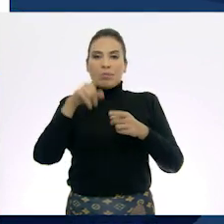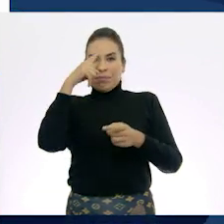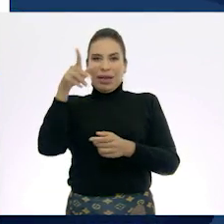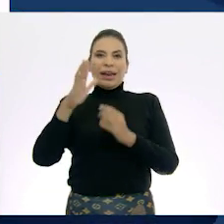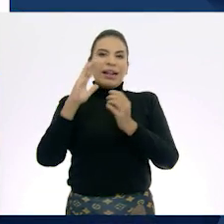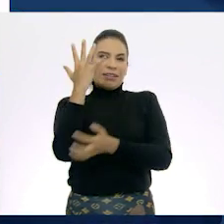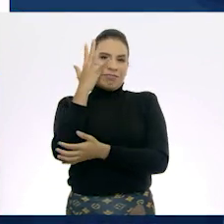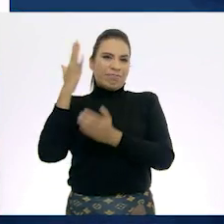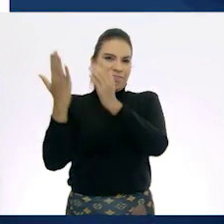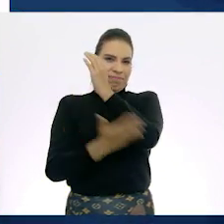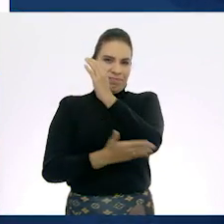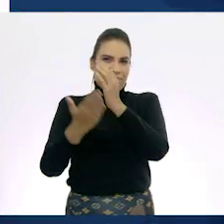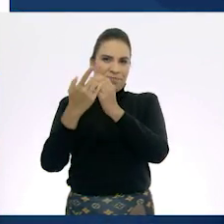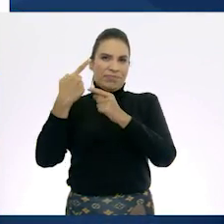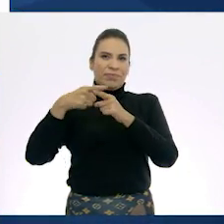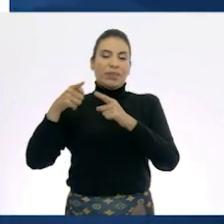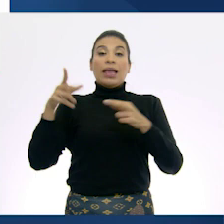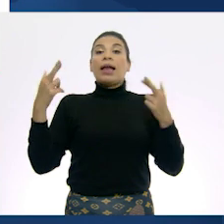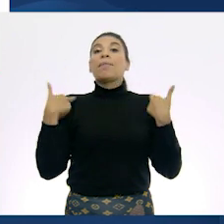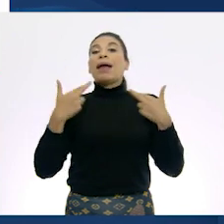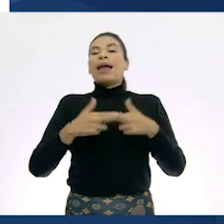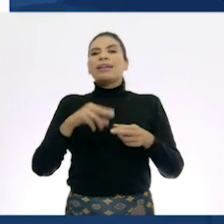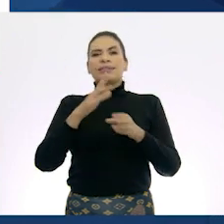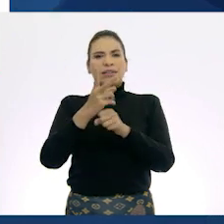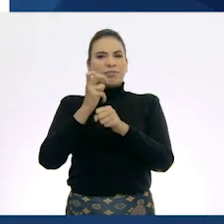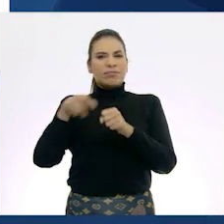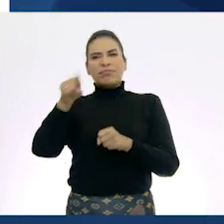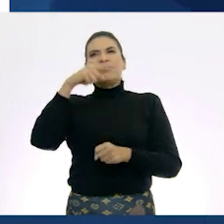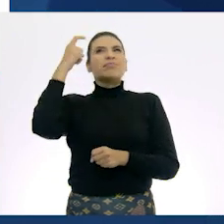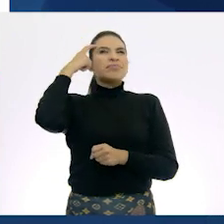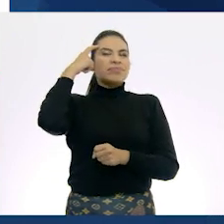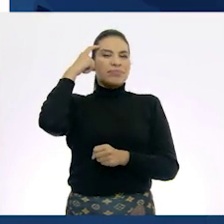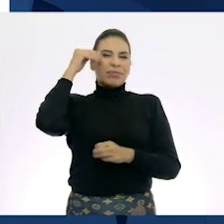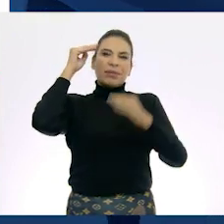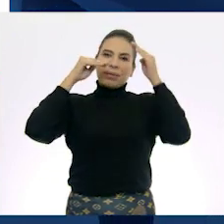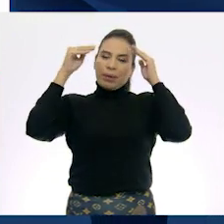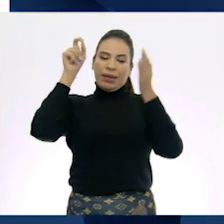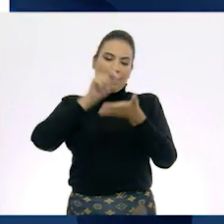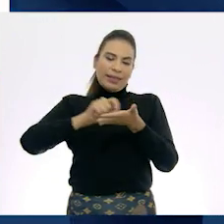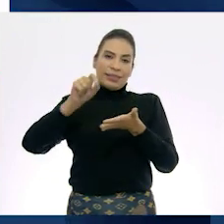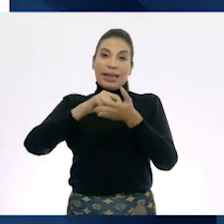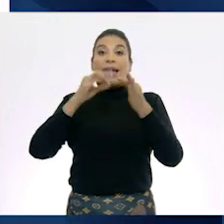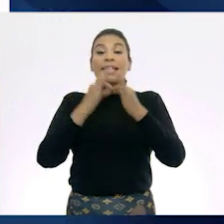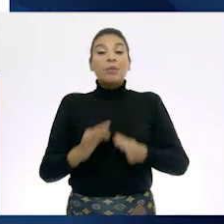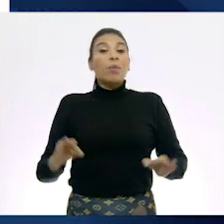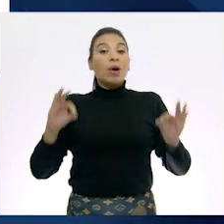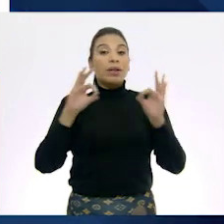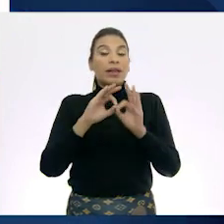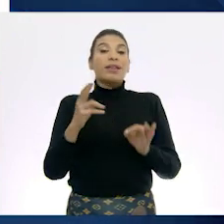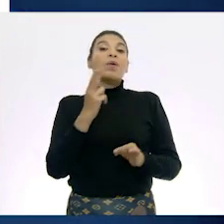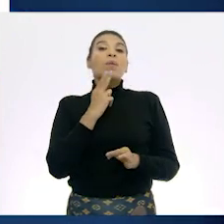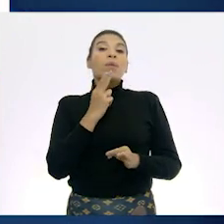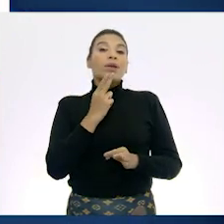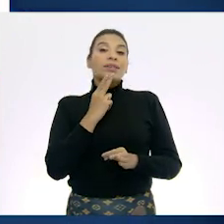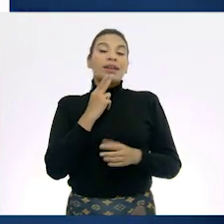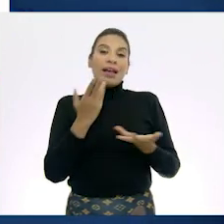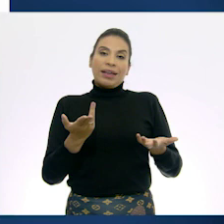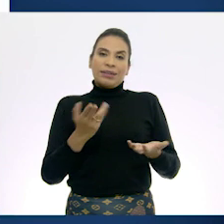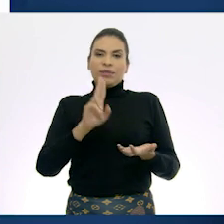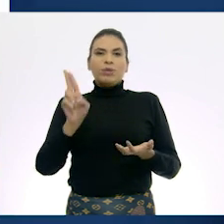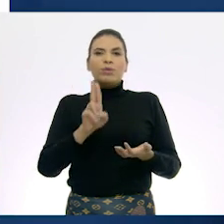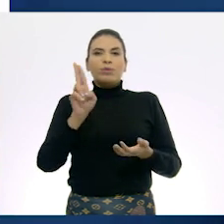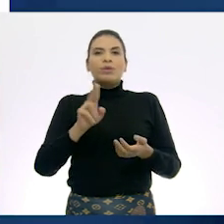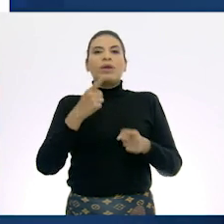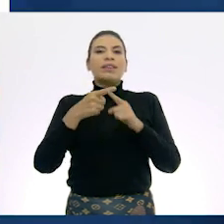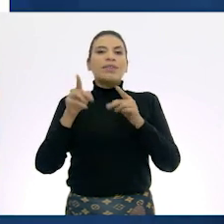aserraderos. De modo que la maestra nos invitó a reflexionar y escribir unas líneas sobre la importancia en la utilización y el uso